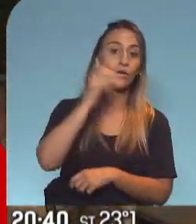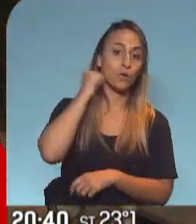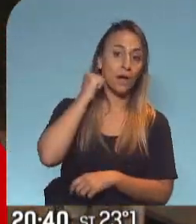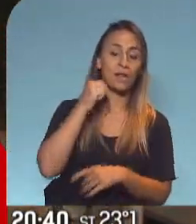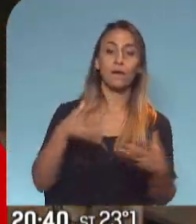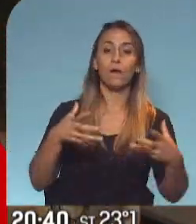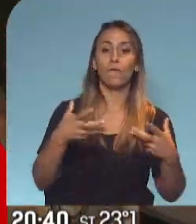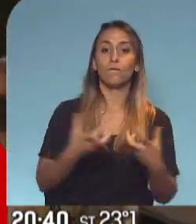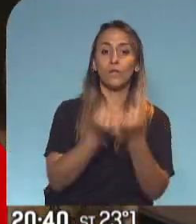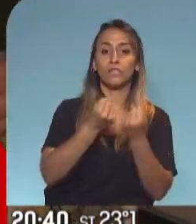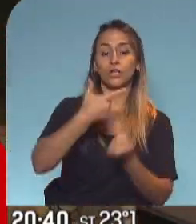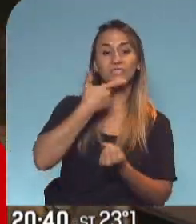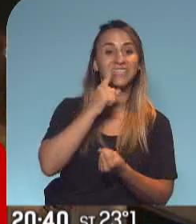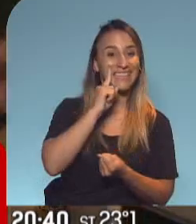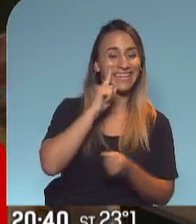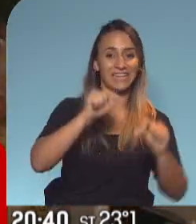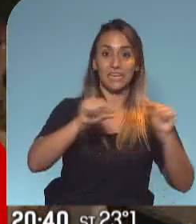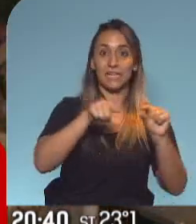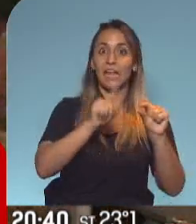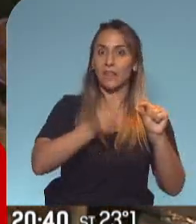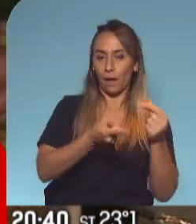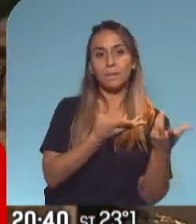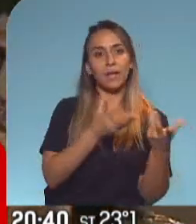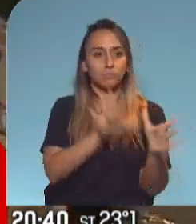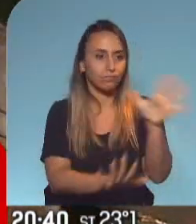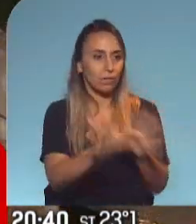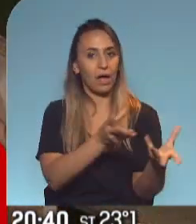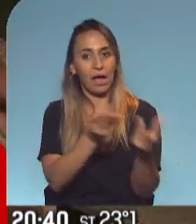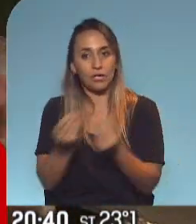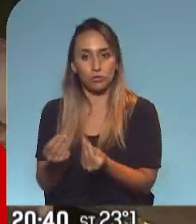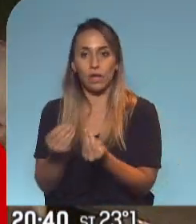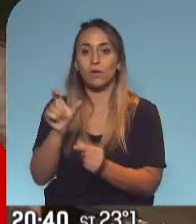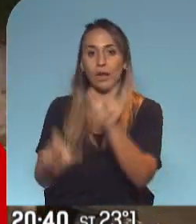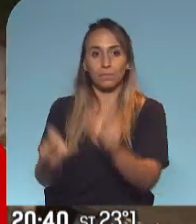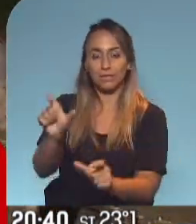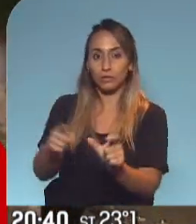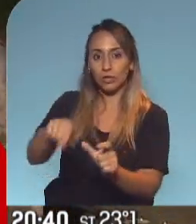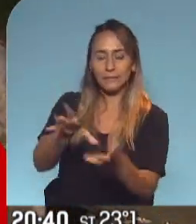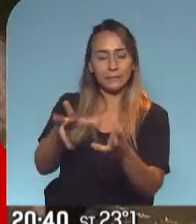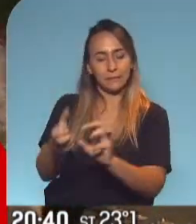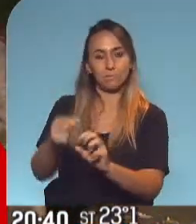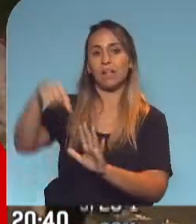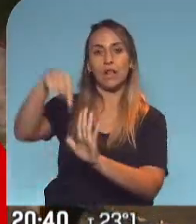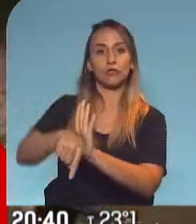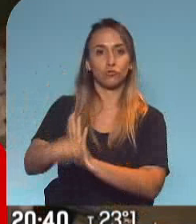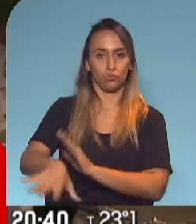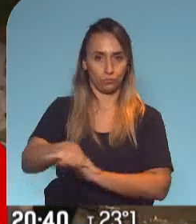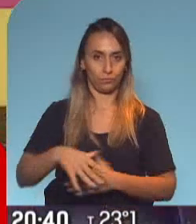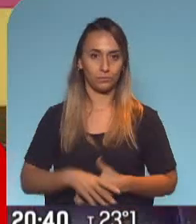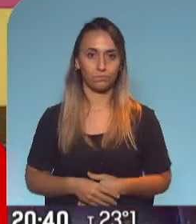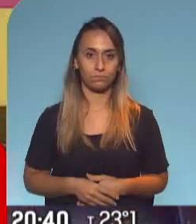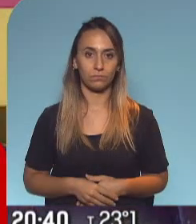sí que también están colaborando y ayudando a los damnificados en el sur de nuestro país